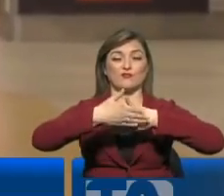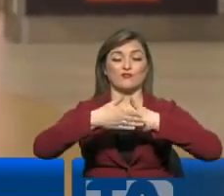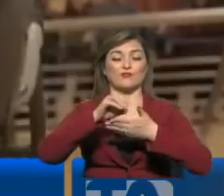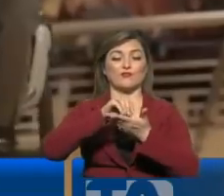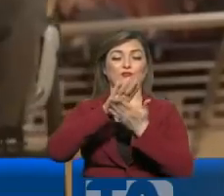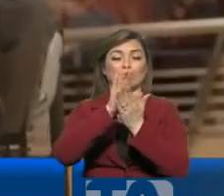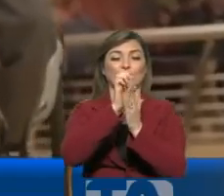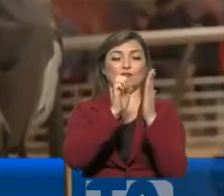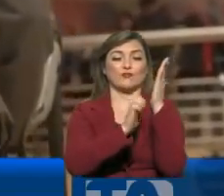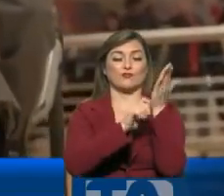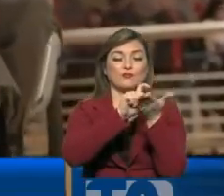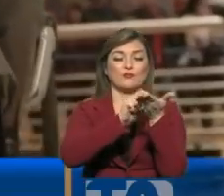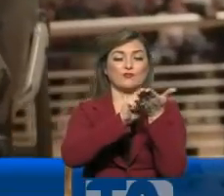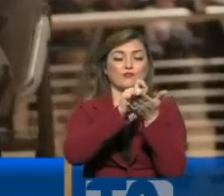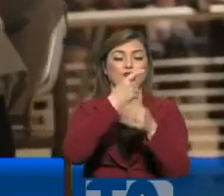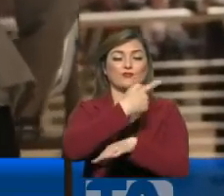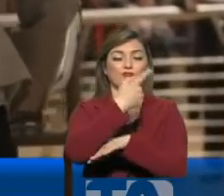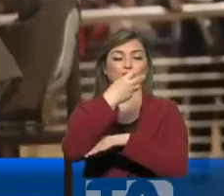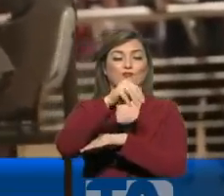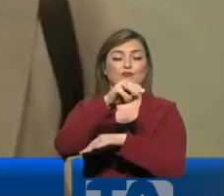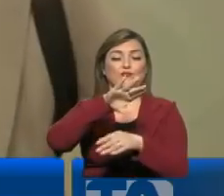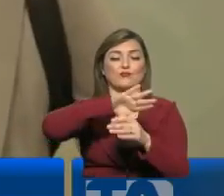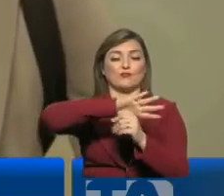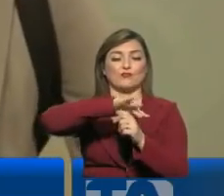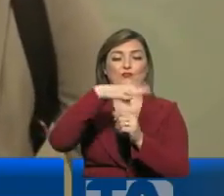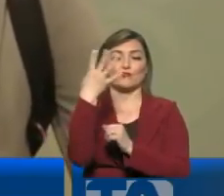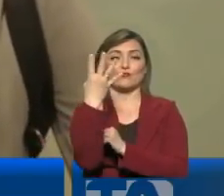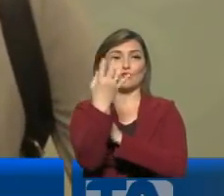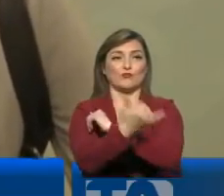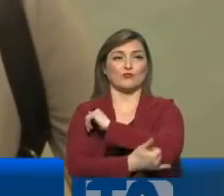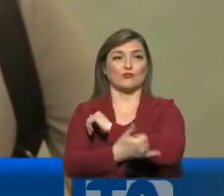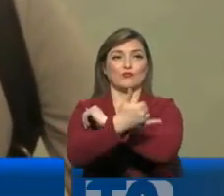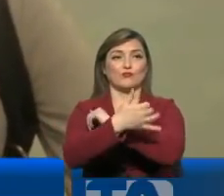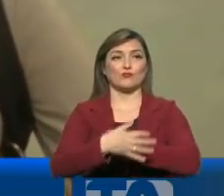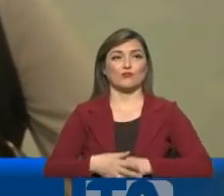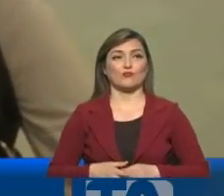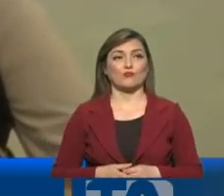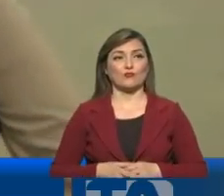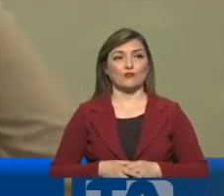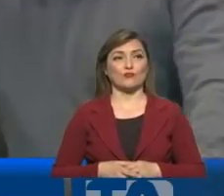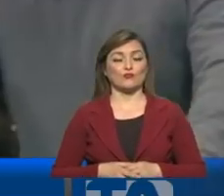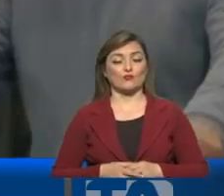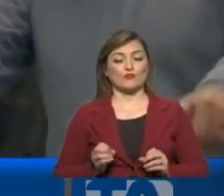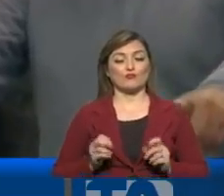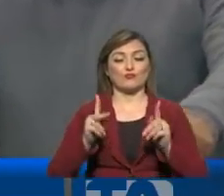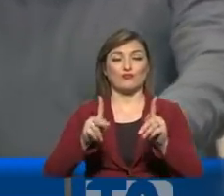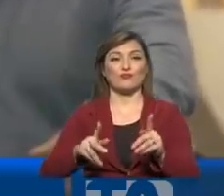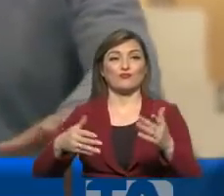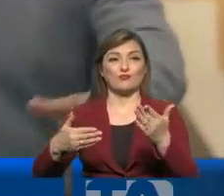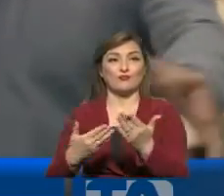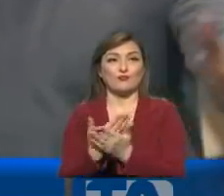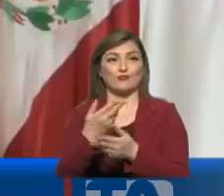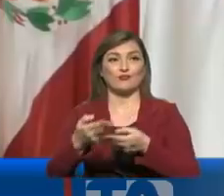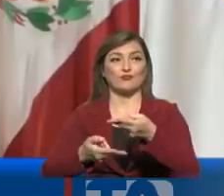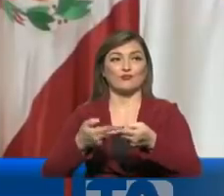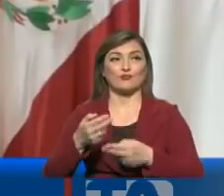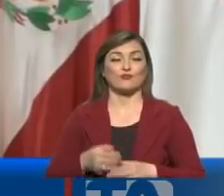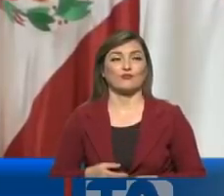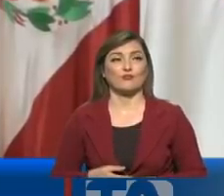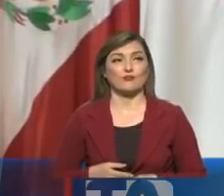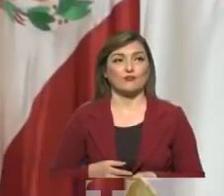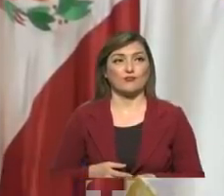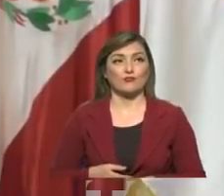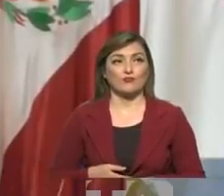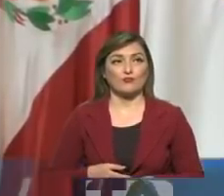estatuto suscrito el miércoles por los cancilleres de los 4 países, se abren nuevas oportunidades y negocios.